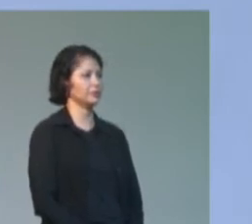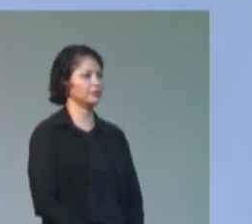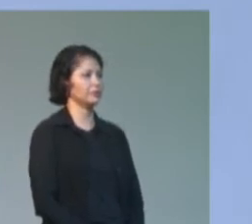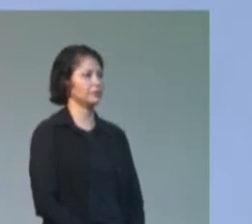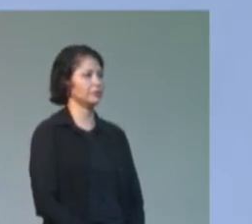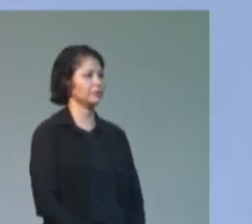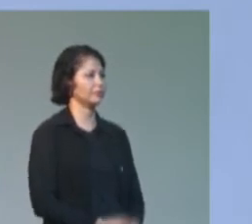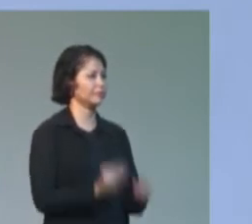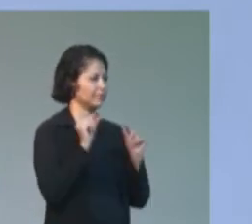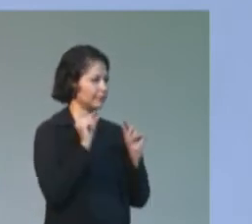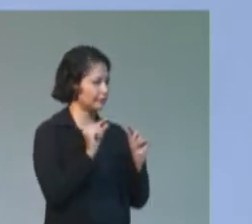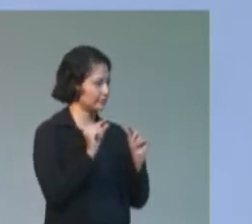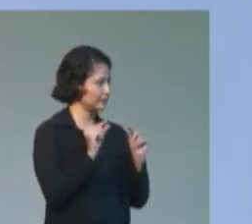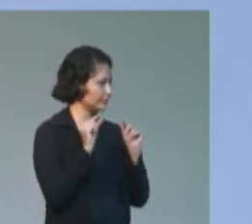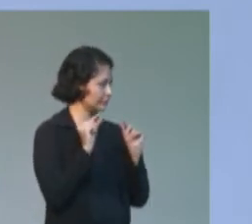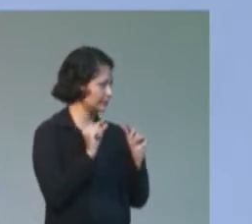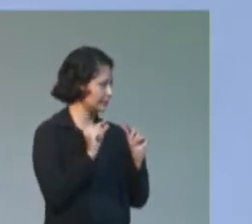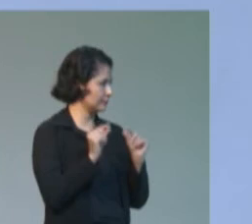un momentito qué